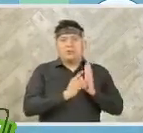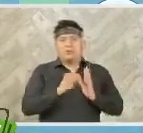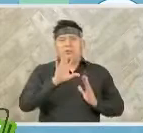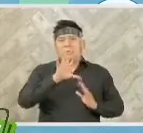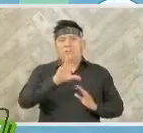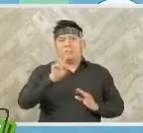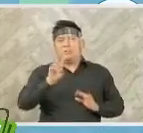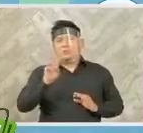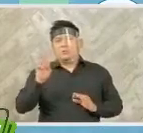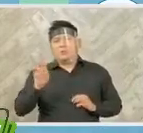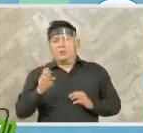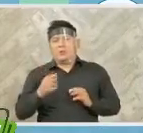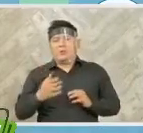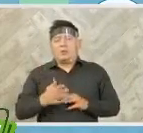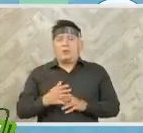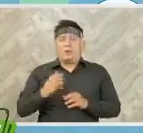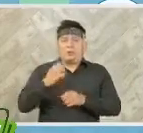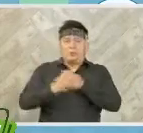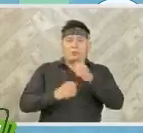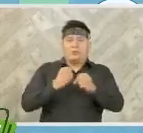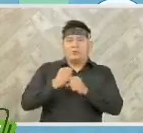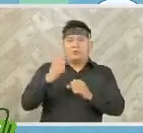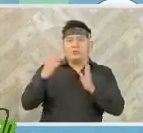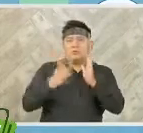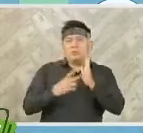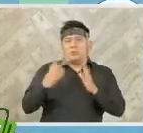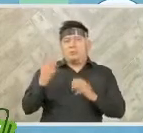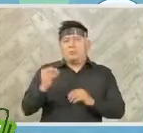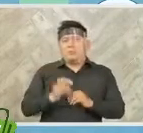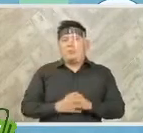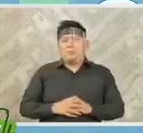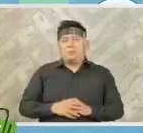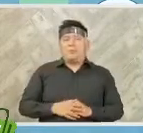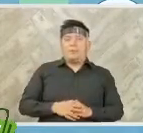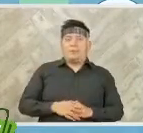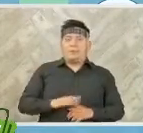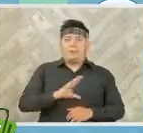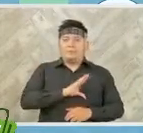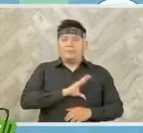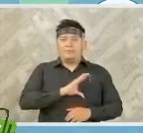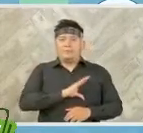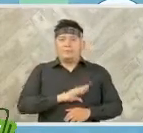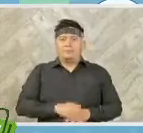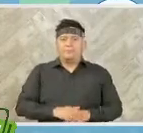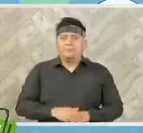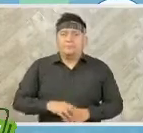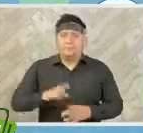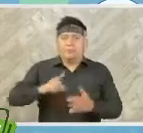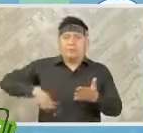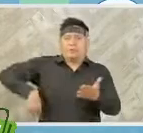del año inmediatamente anterior. Nuestro alcalde deja